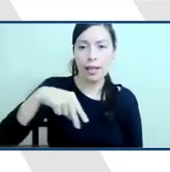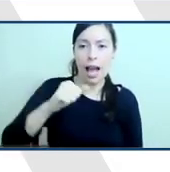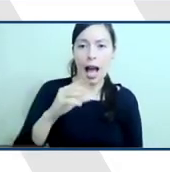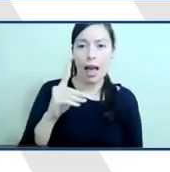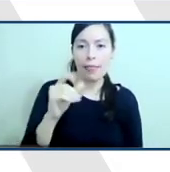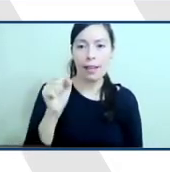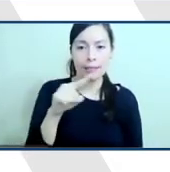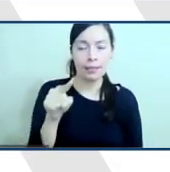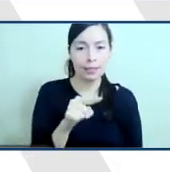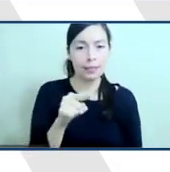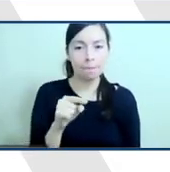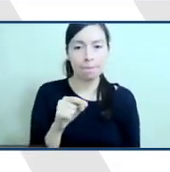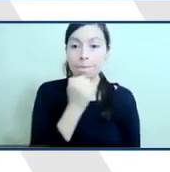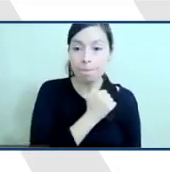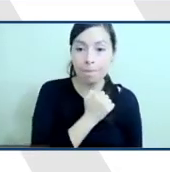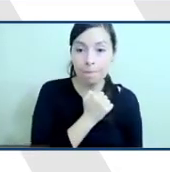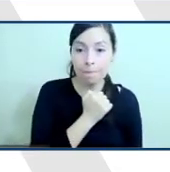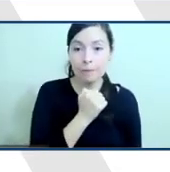Descartamos también que pudiera ser